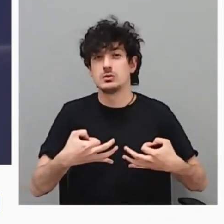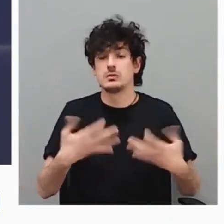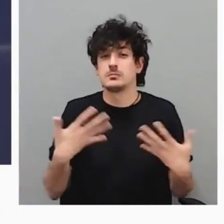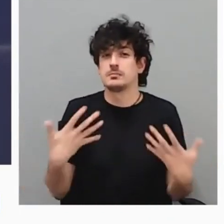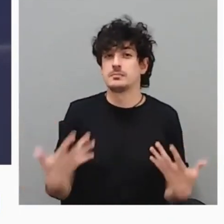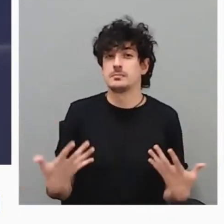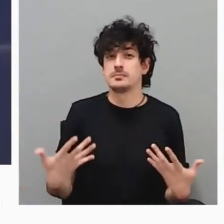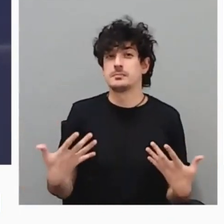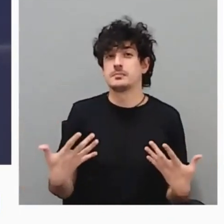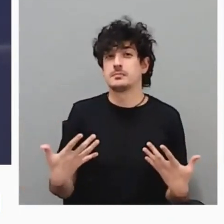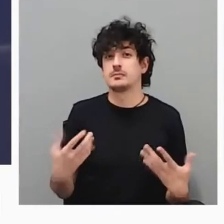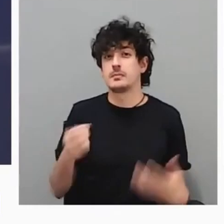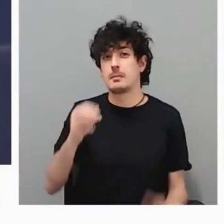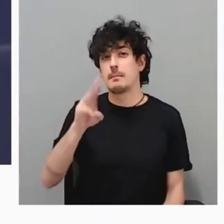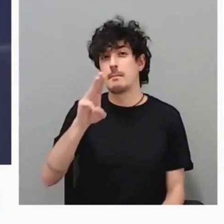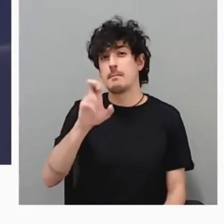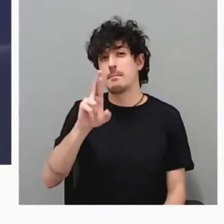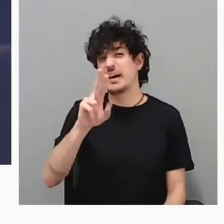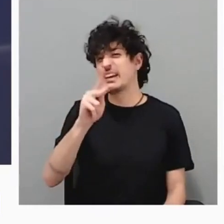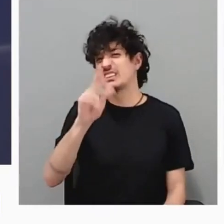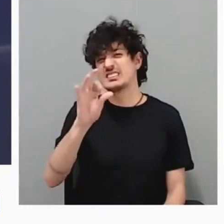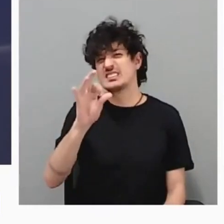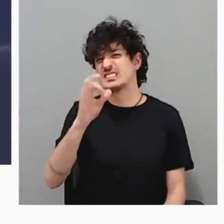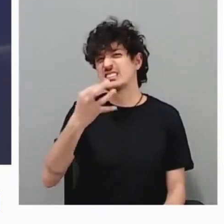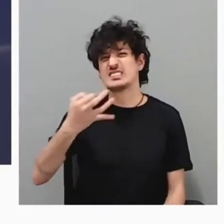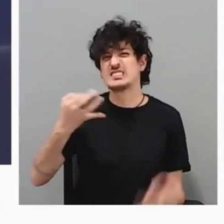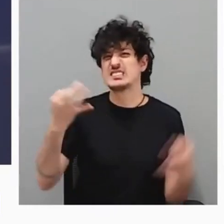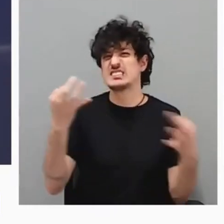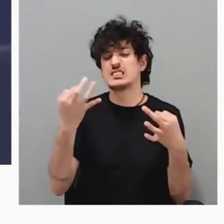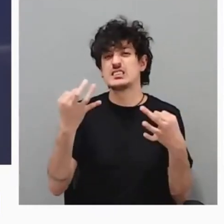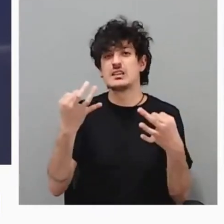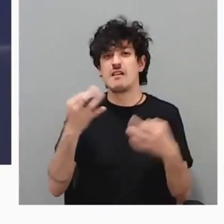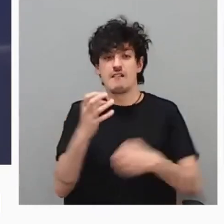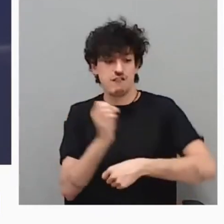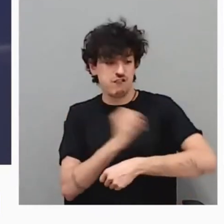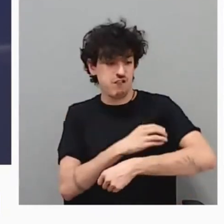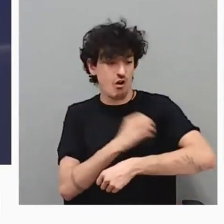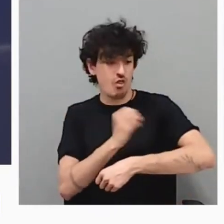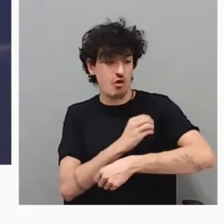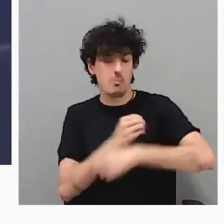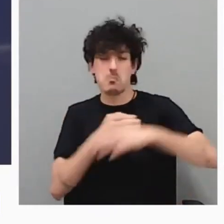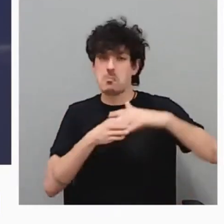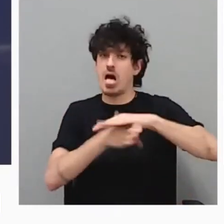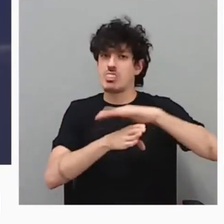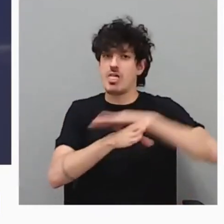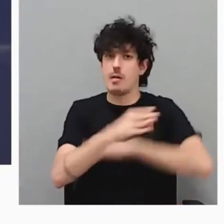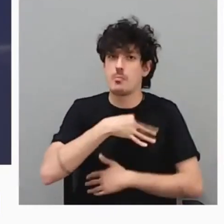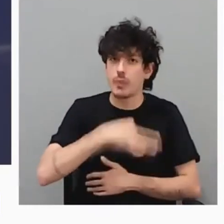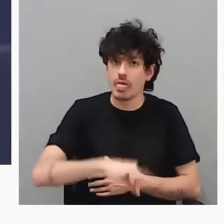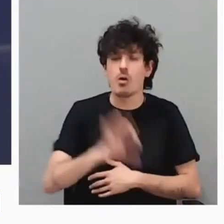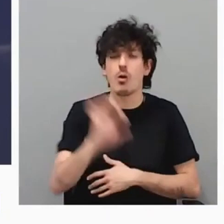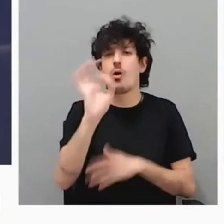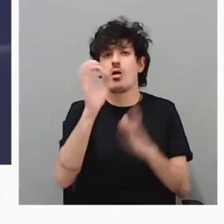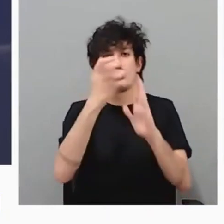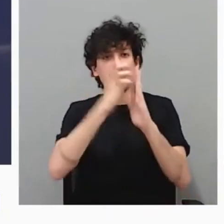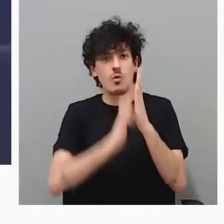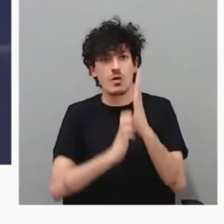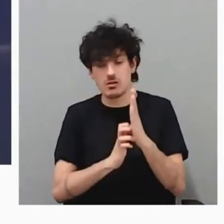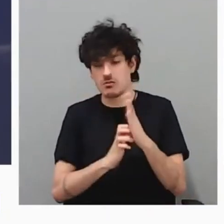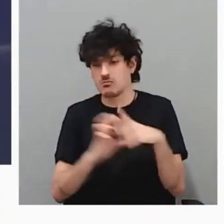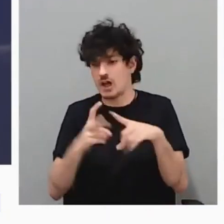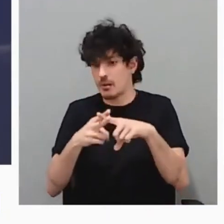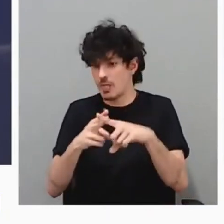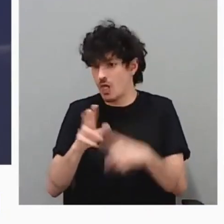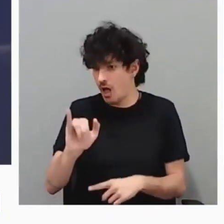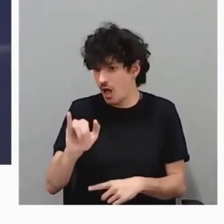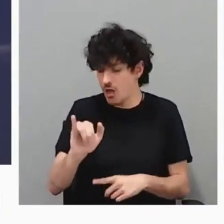euros, las PERCs son las cosas, los fondos a los que puedes acceder o los descuentos que puedes acceder sobre las herramientas que tú tienes para desarrollar